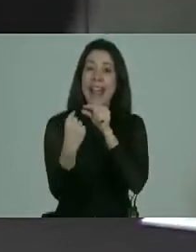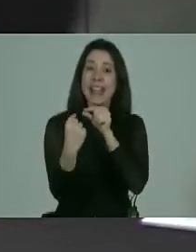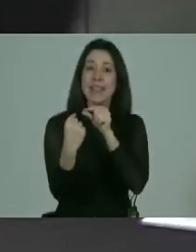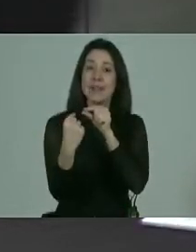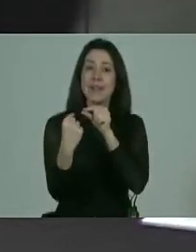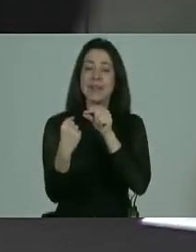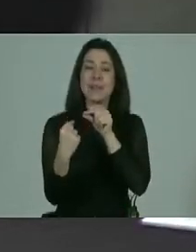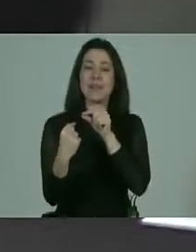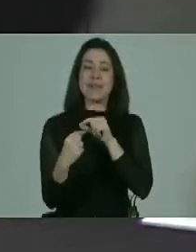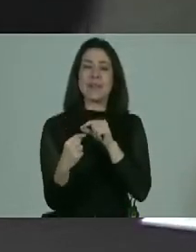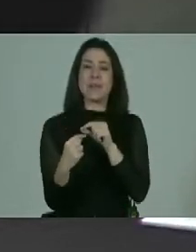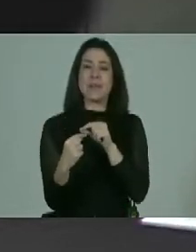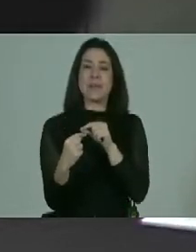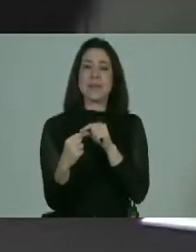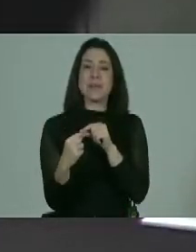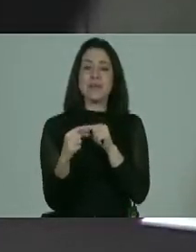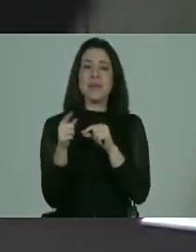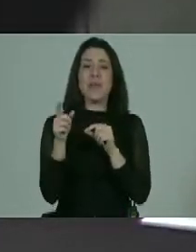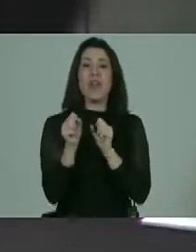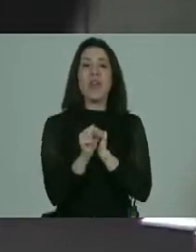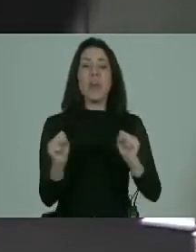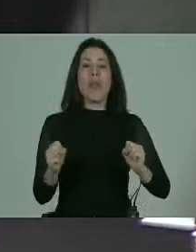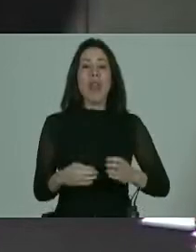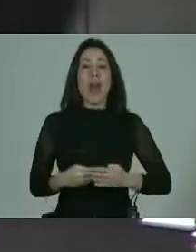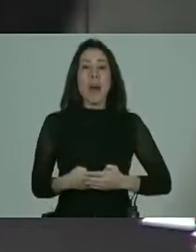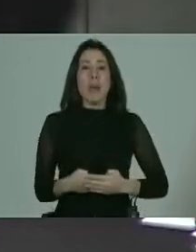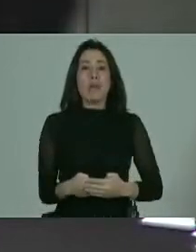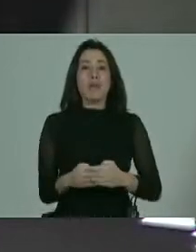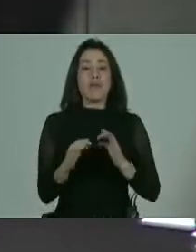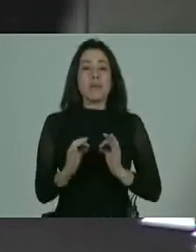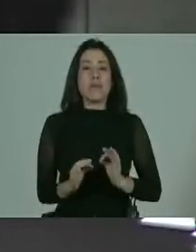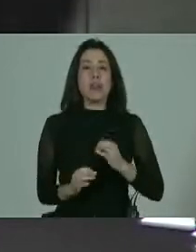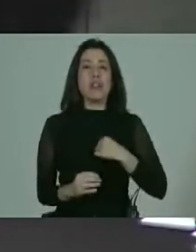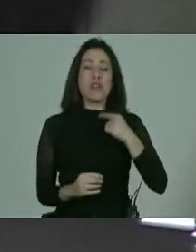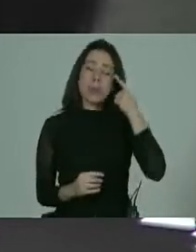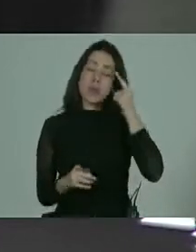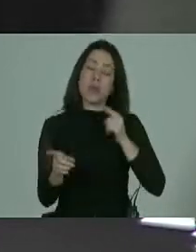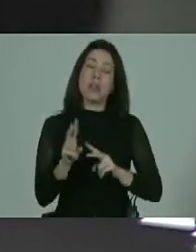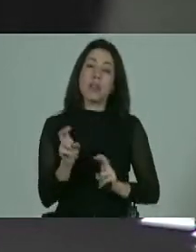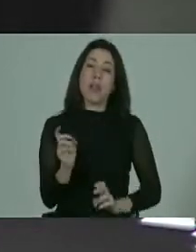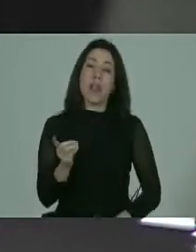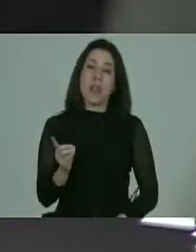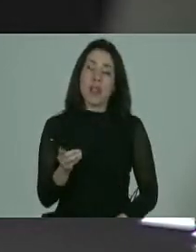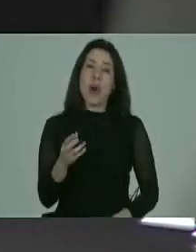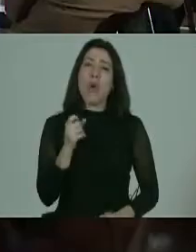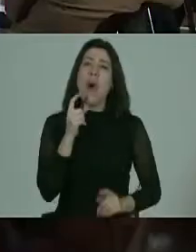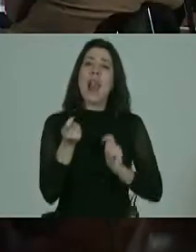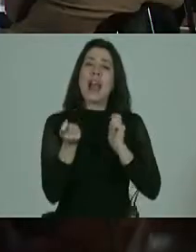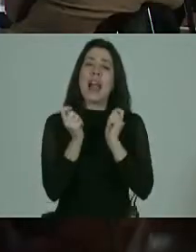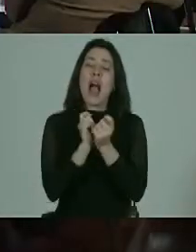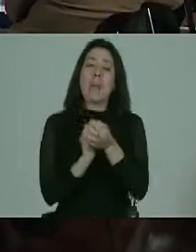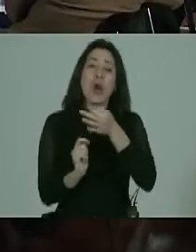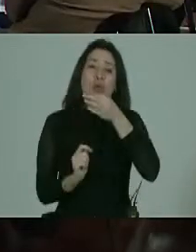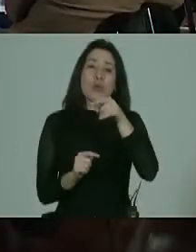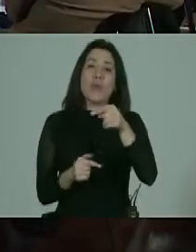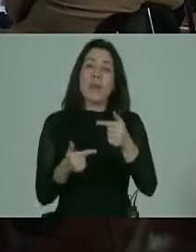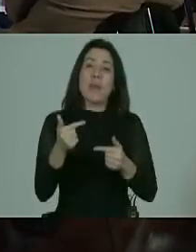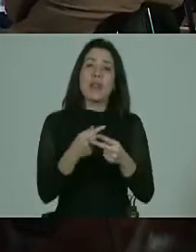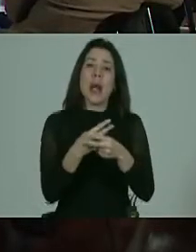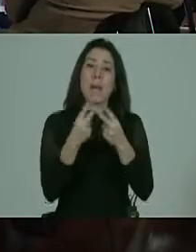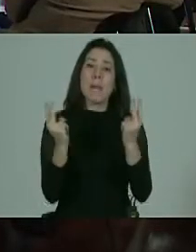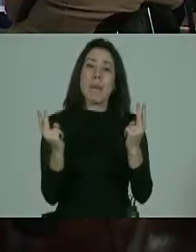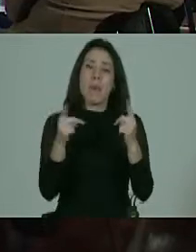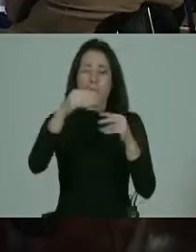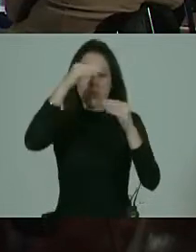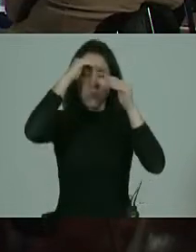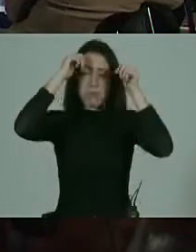de entrevistarlo ya que él no puede procrear efectivamente lo consideramos como una discapacidad que también sugiere usted en políticas públicas